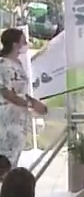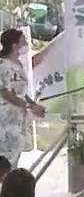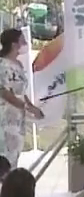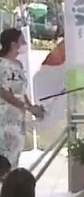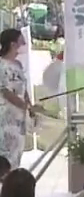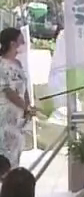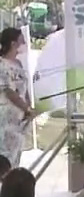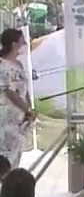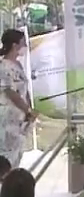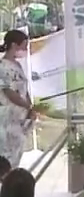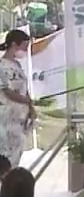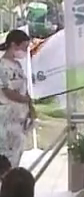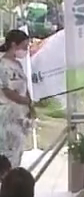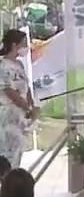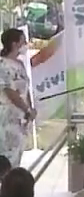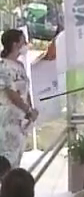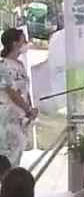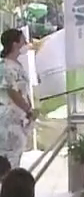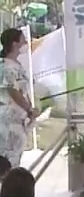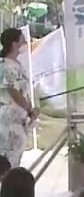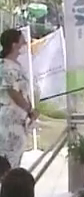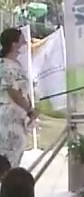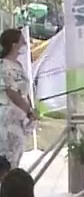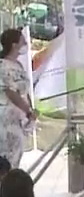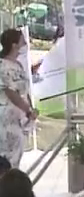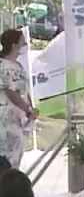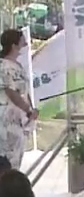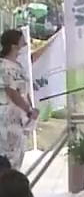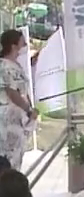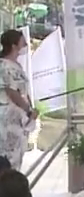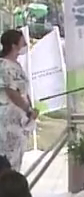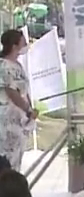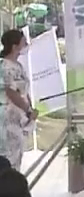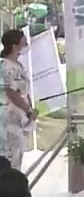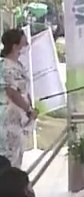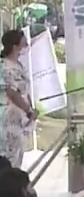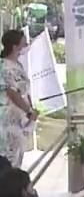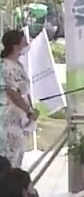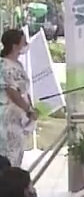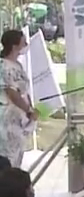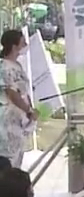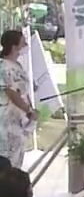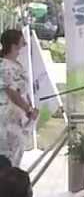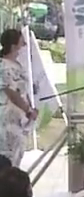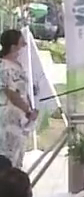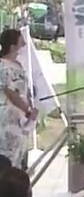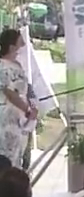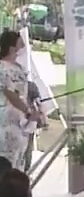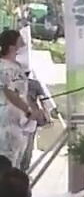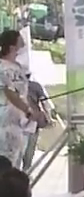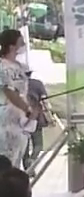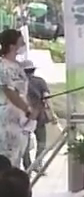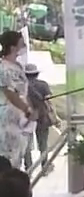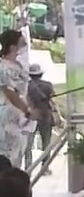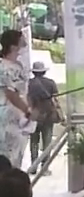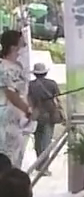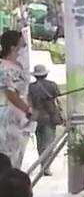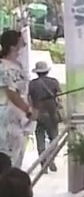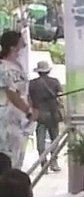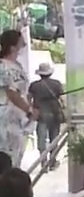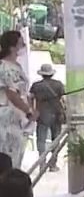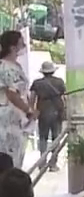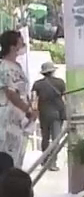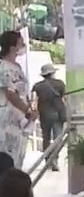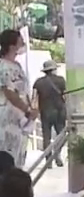todos los empresarios, directores de gremios, a los medios de comunicación, todas las personas que hoy nos están acompañando en un día